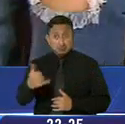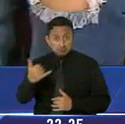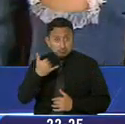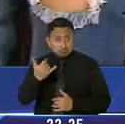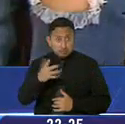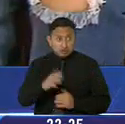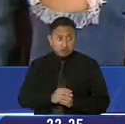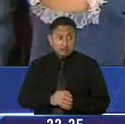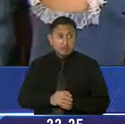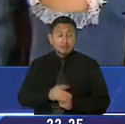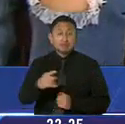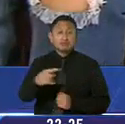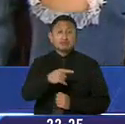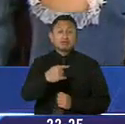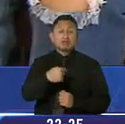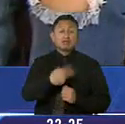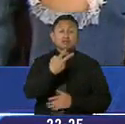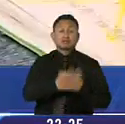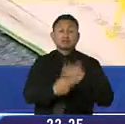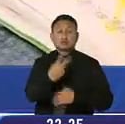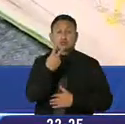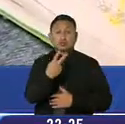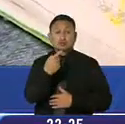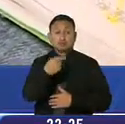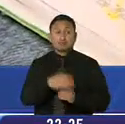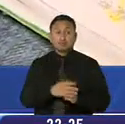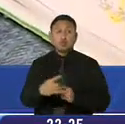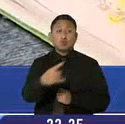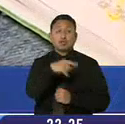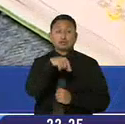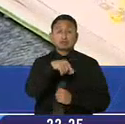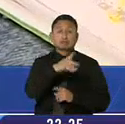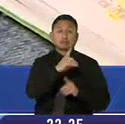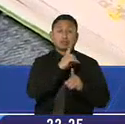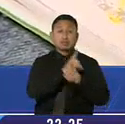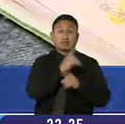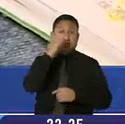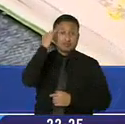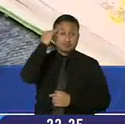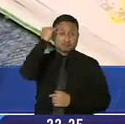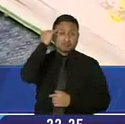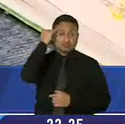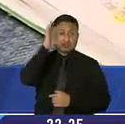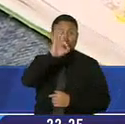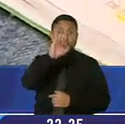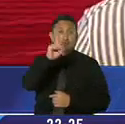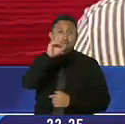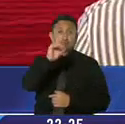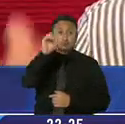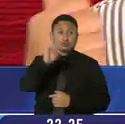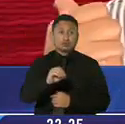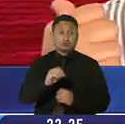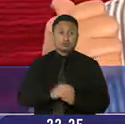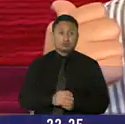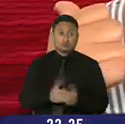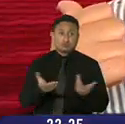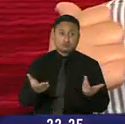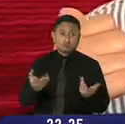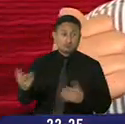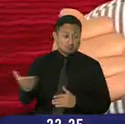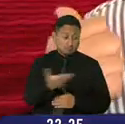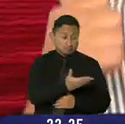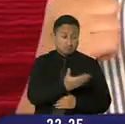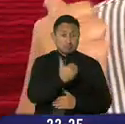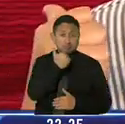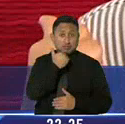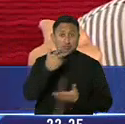dejó 2 hijas en la orfandad y una de ellas tiene discapacidad intelectual del 91%. Y por lo menos reconozca algo para mi